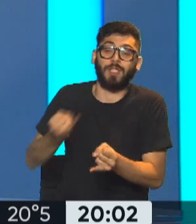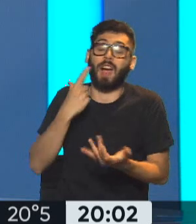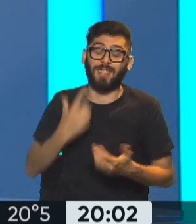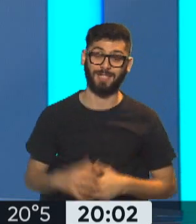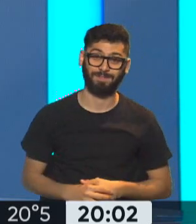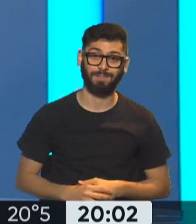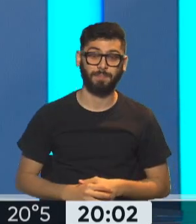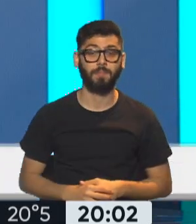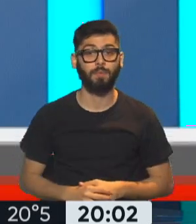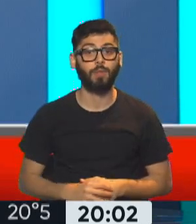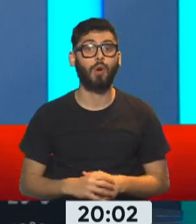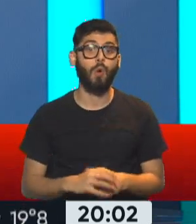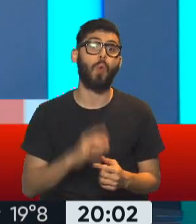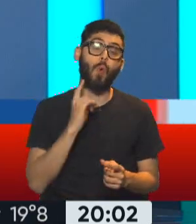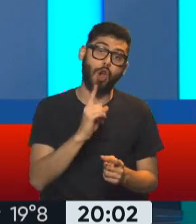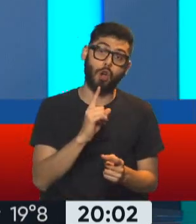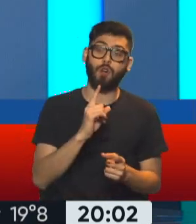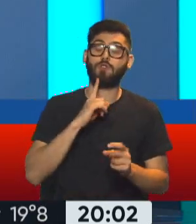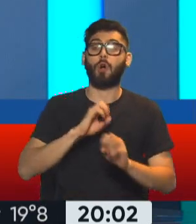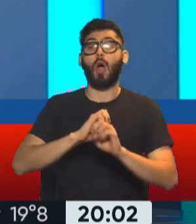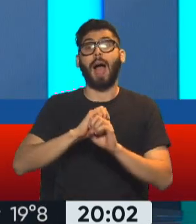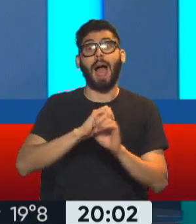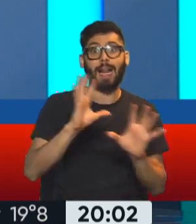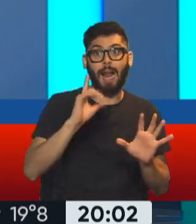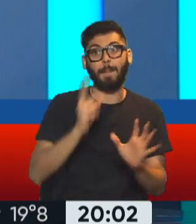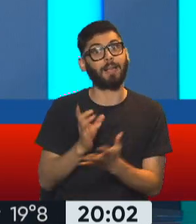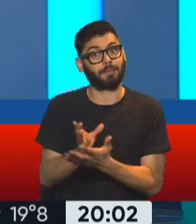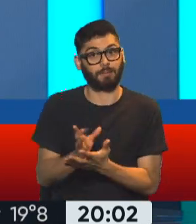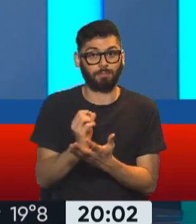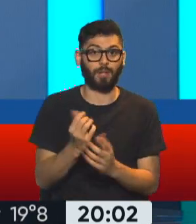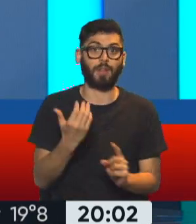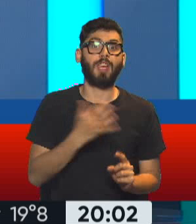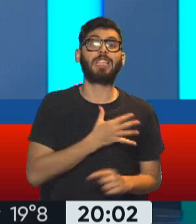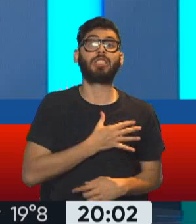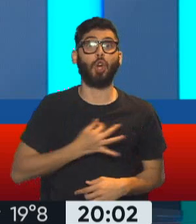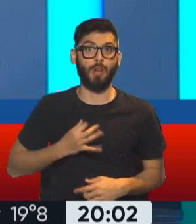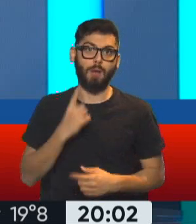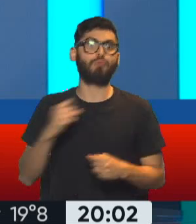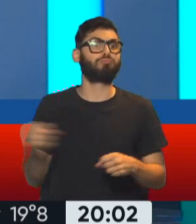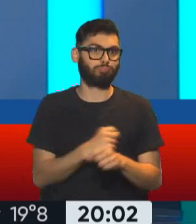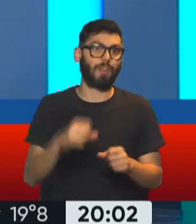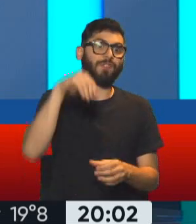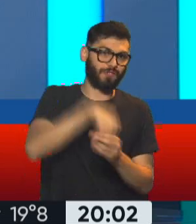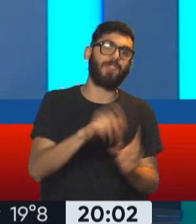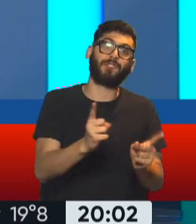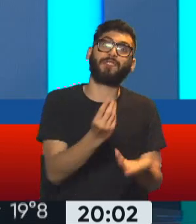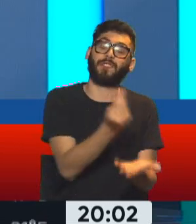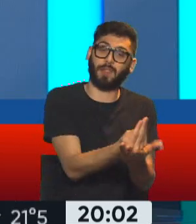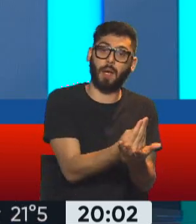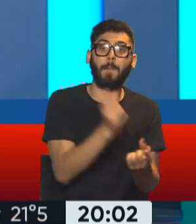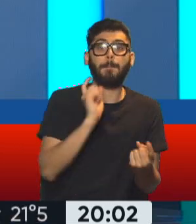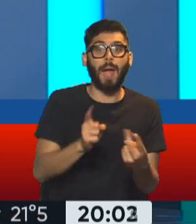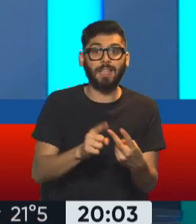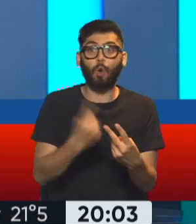una ratificación y una rectificación. La ratificación es la de Cristalina Georgieva en el Fondo Monetario Internacional y la rectificación es la que no fue en realidad. Recordemos que